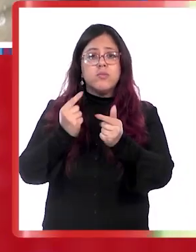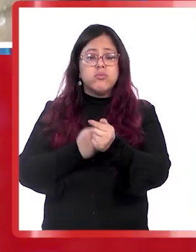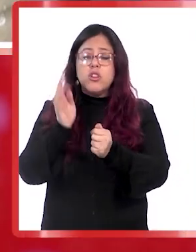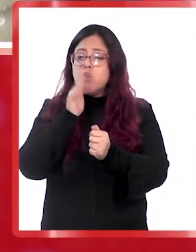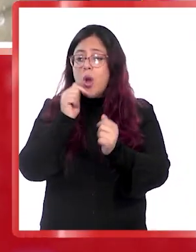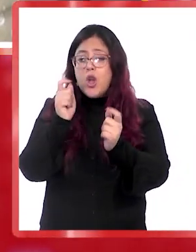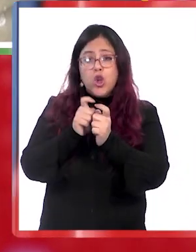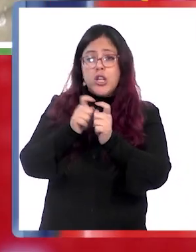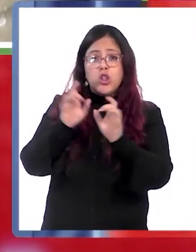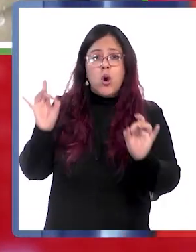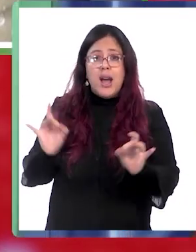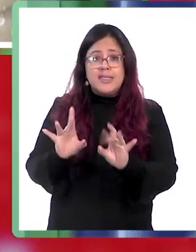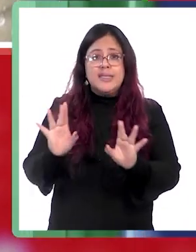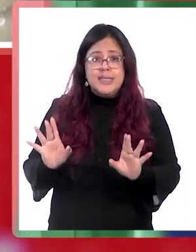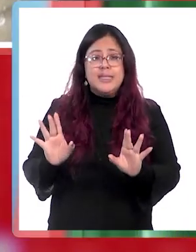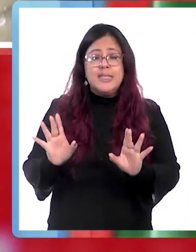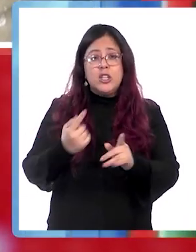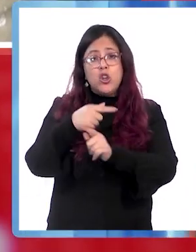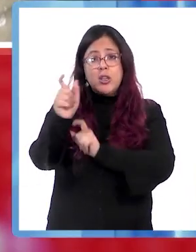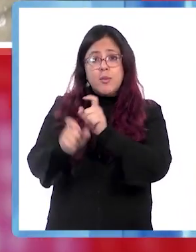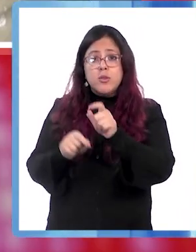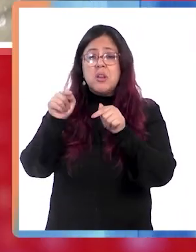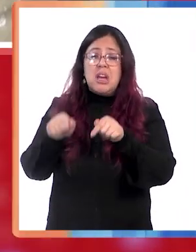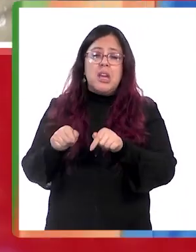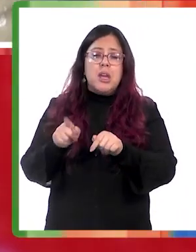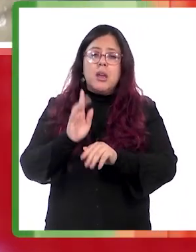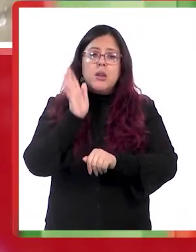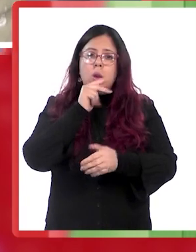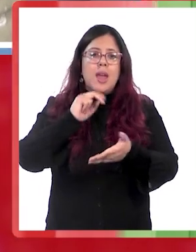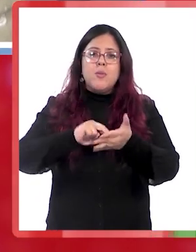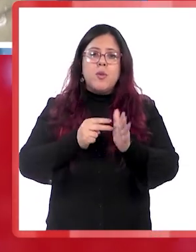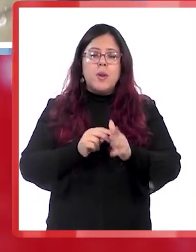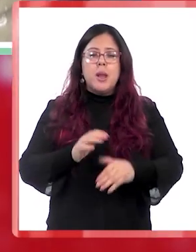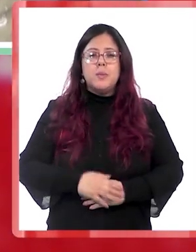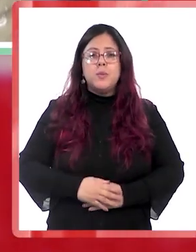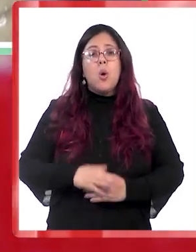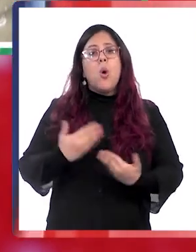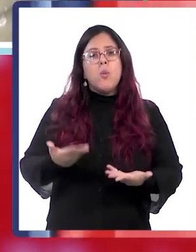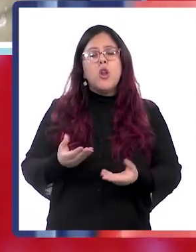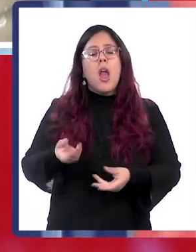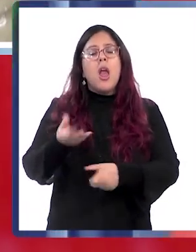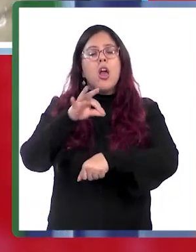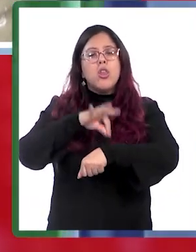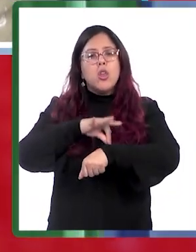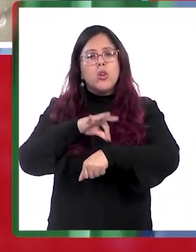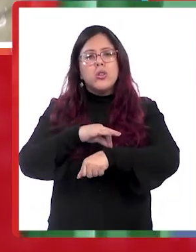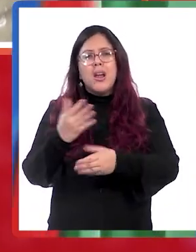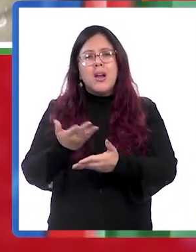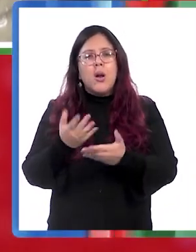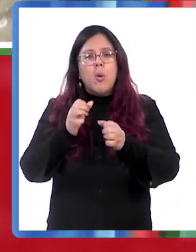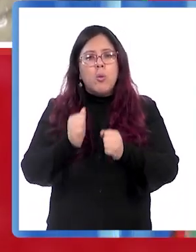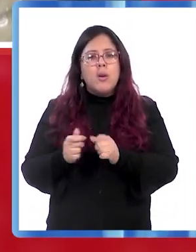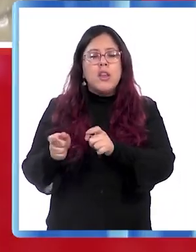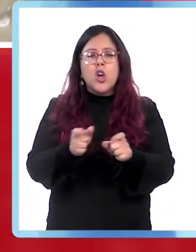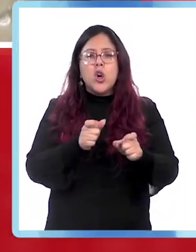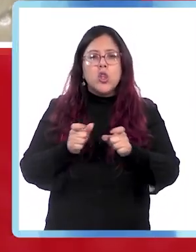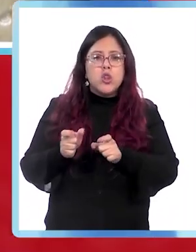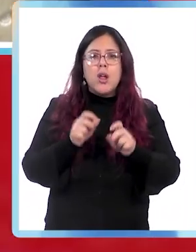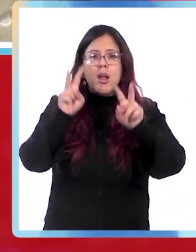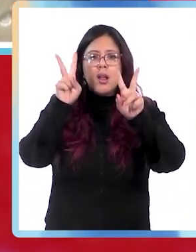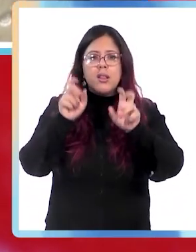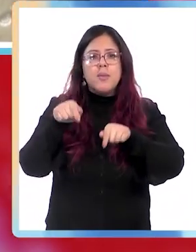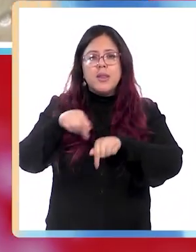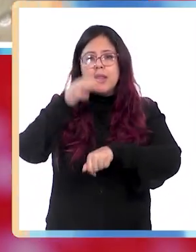contacto con terceros, no pasaría nada. Bueno, doctora, y para ir cerrando, ¿cómo se pueden controlar los casos de